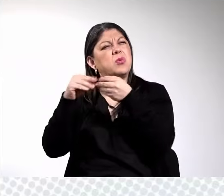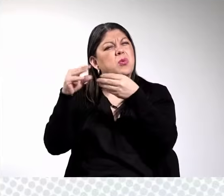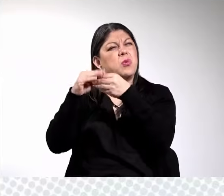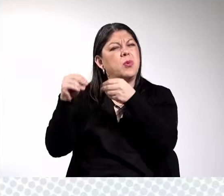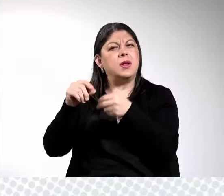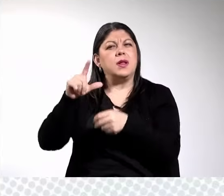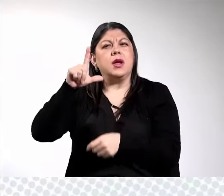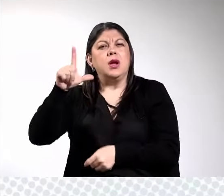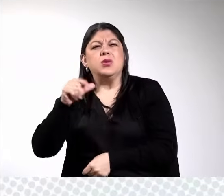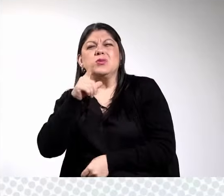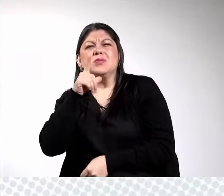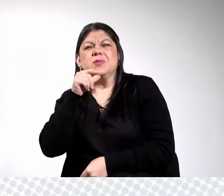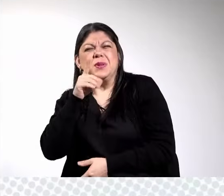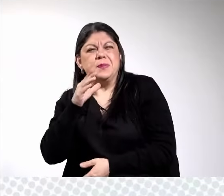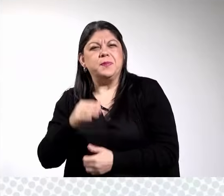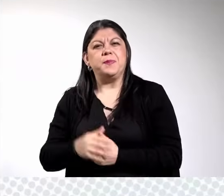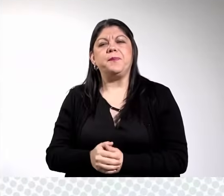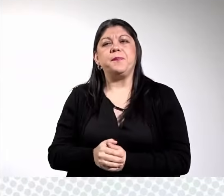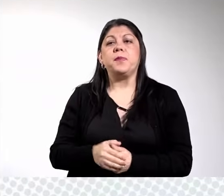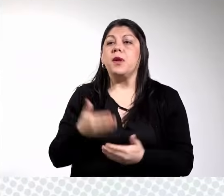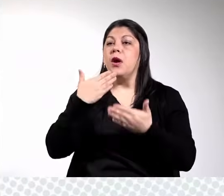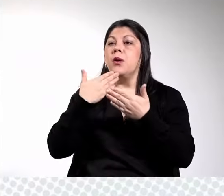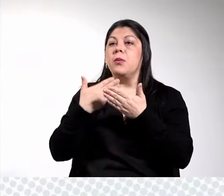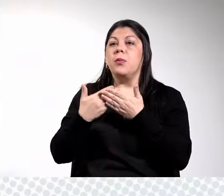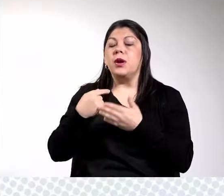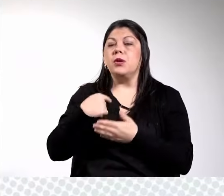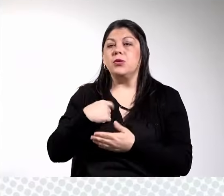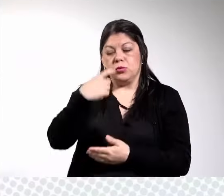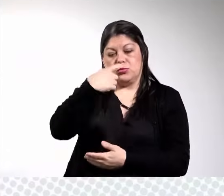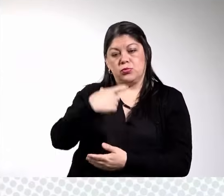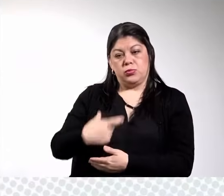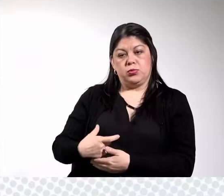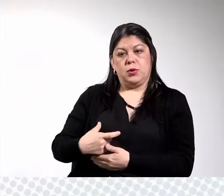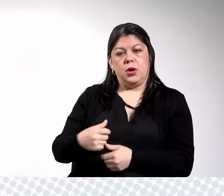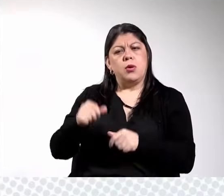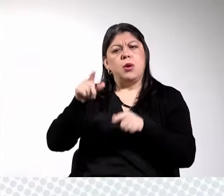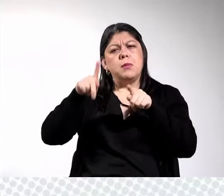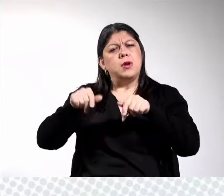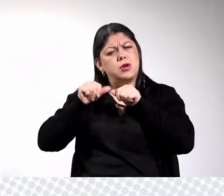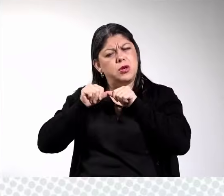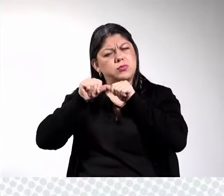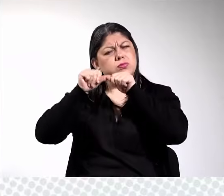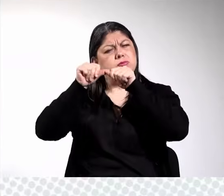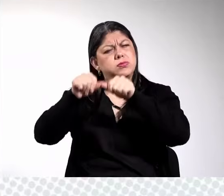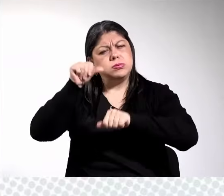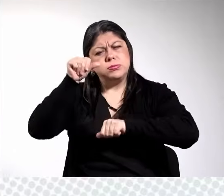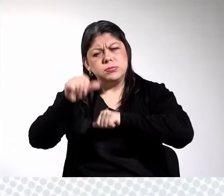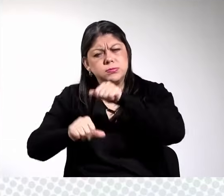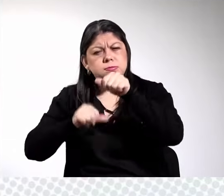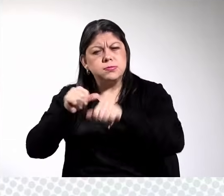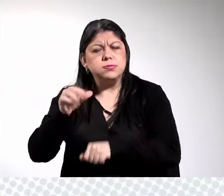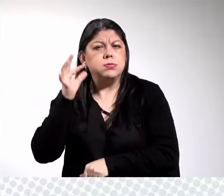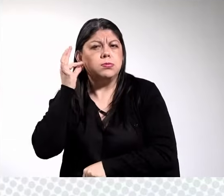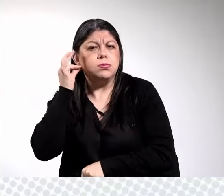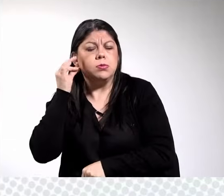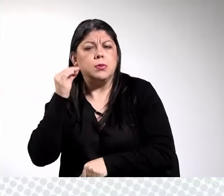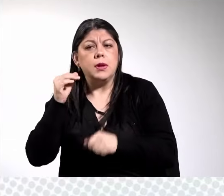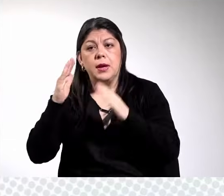es Luzmeri Alpizar. Bueno, esa persona perseverante, esa mujer que sale de zona